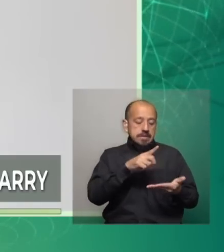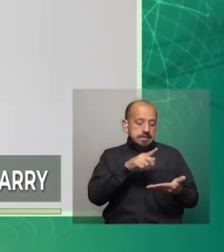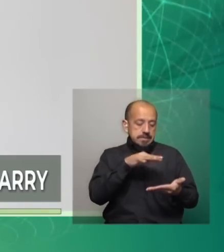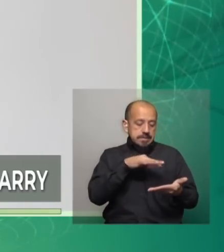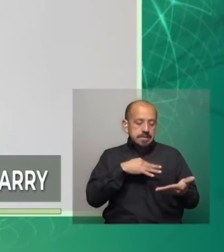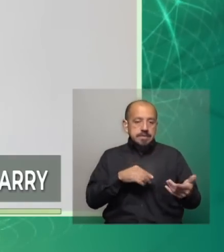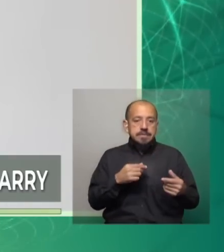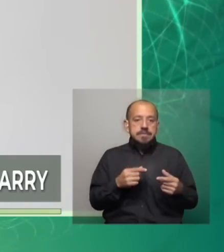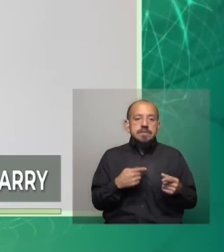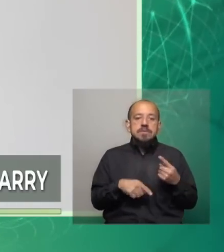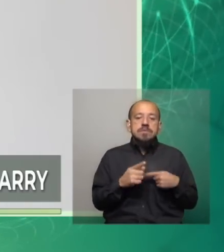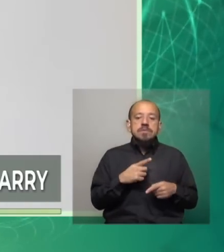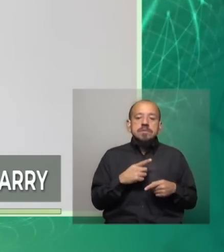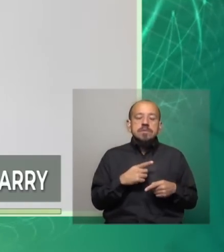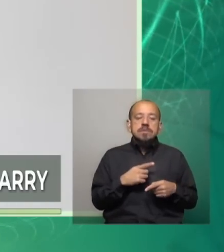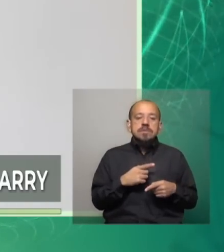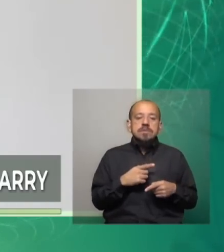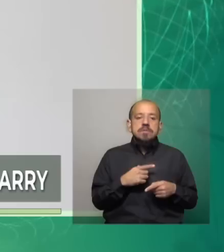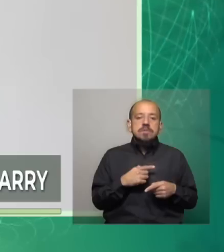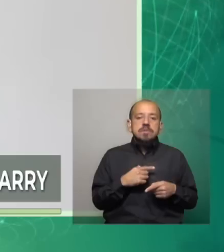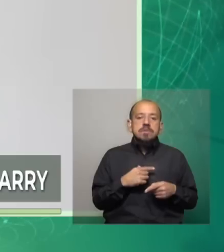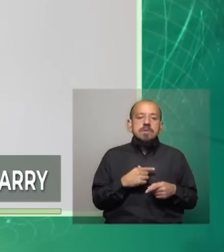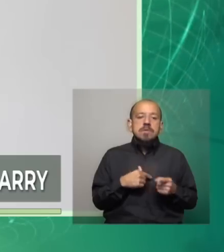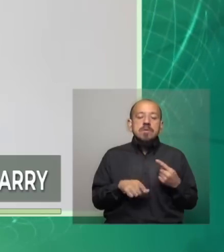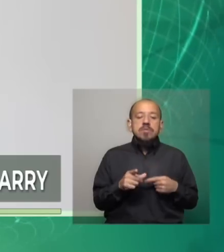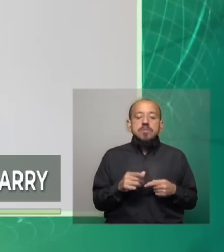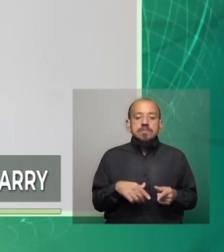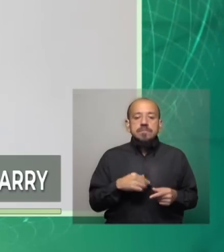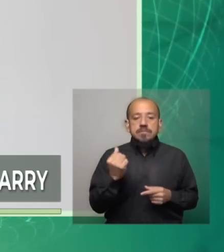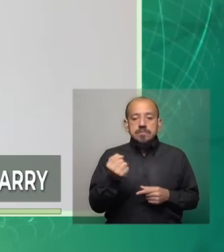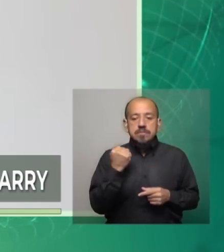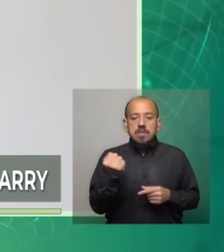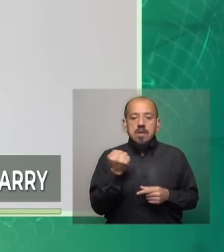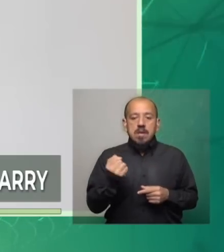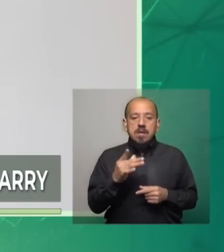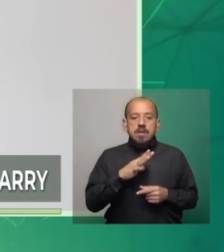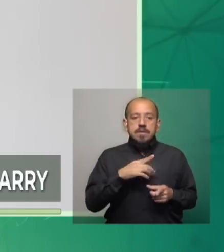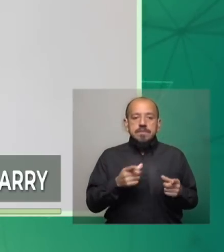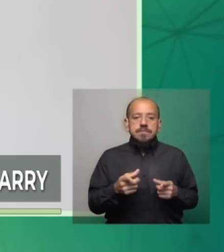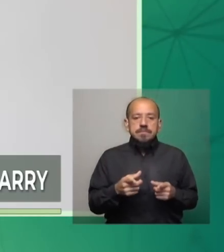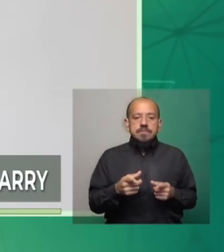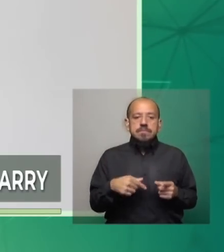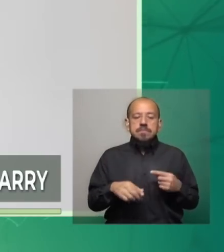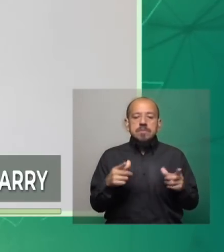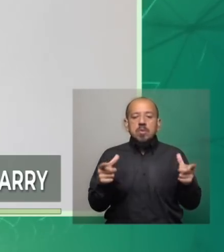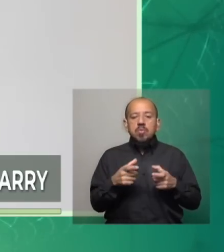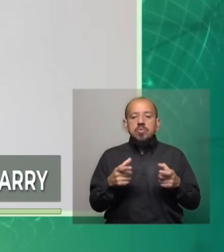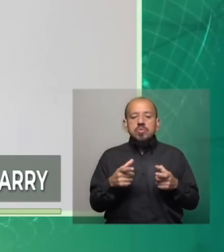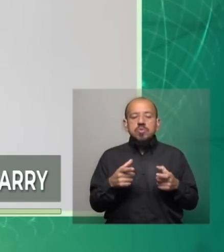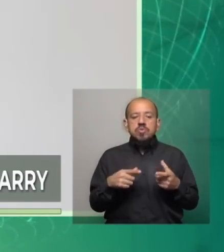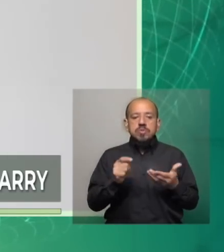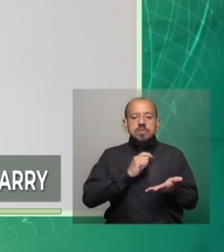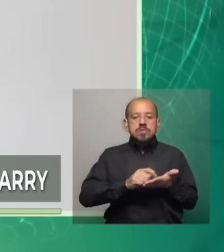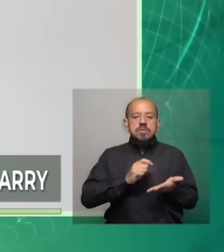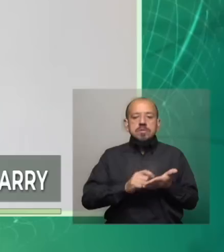papel alejarse las pantallas entendimos que era importante que existiera un espacio donde se reunían escritores consagrados